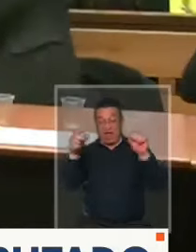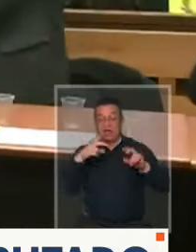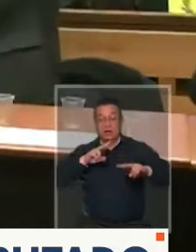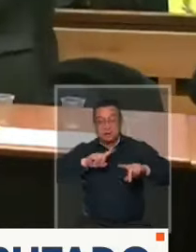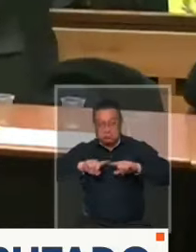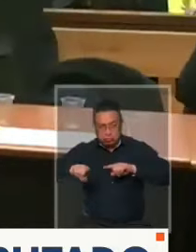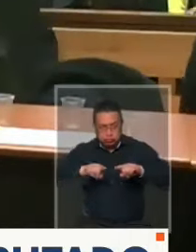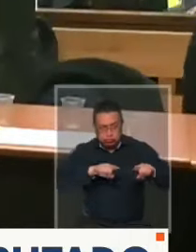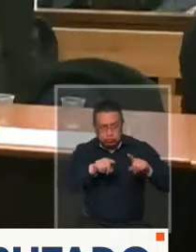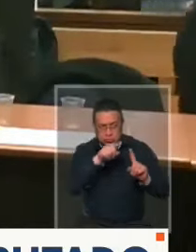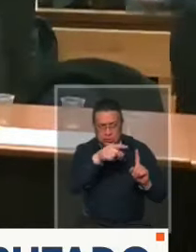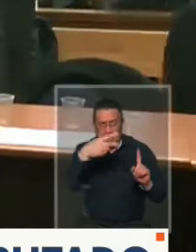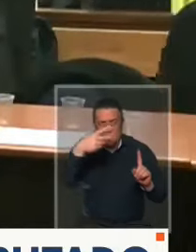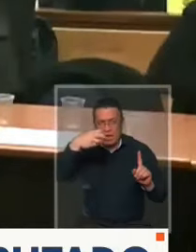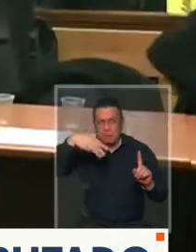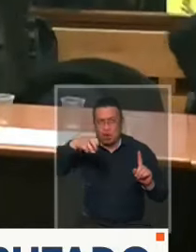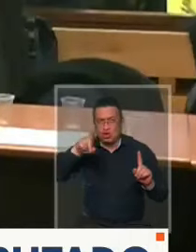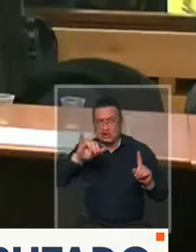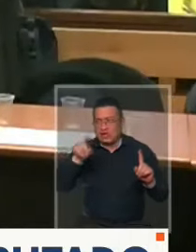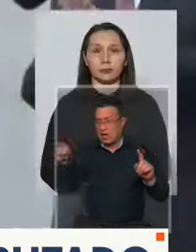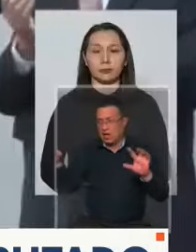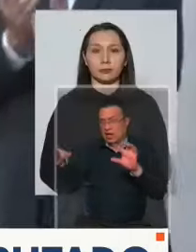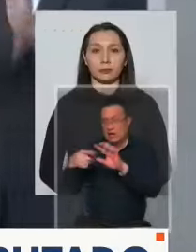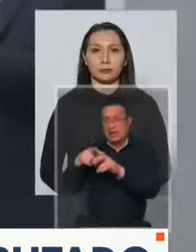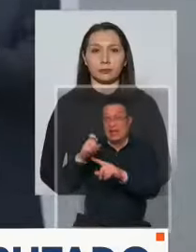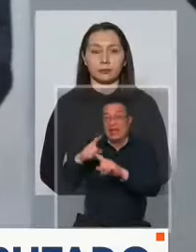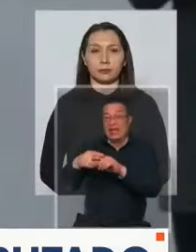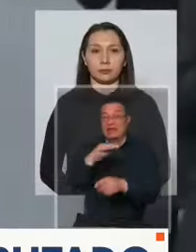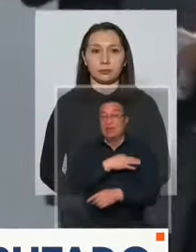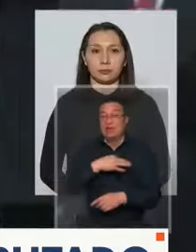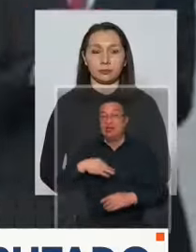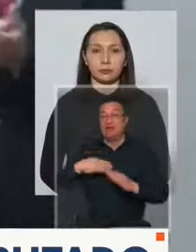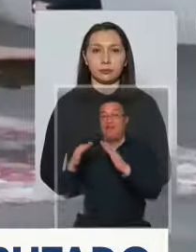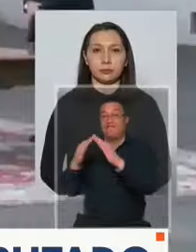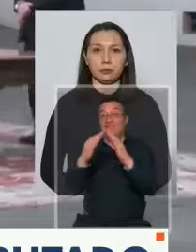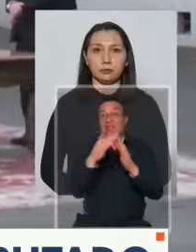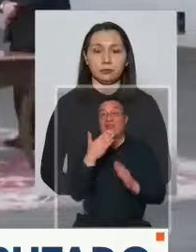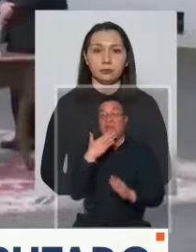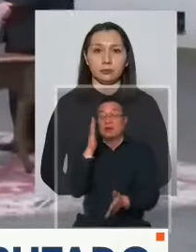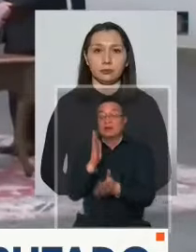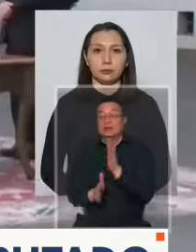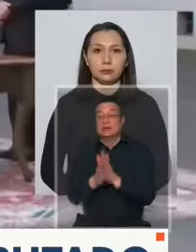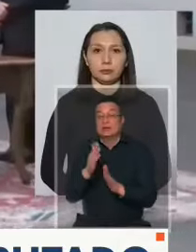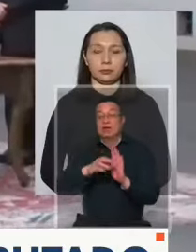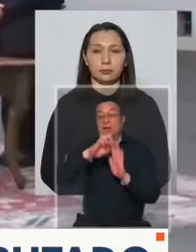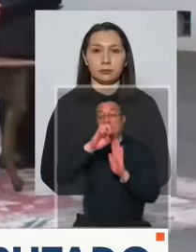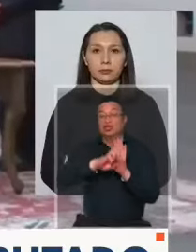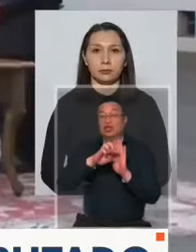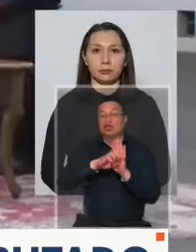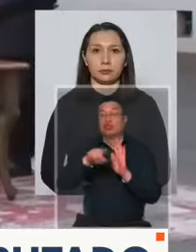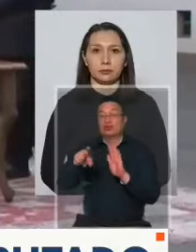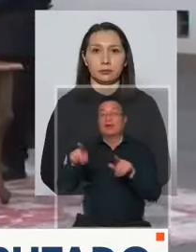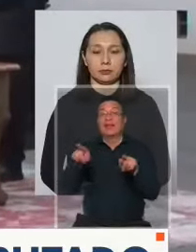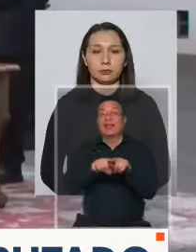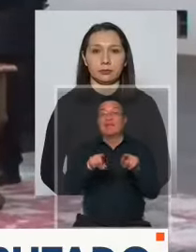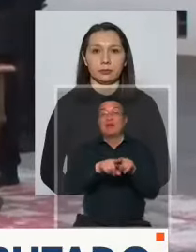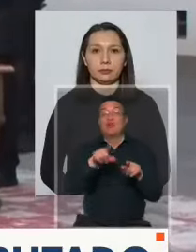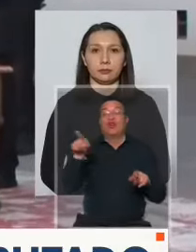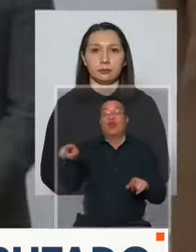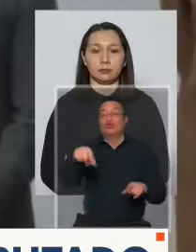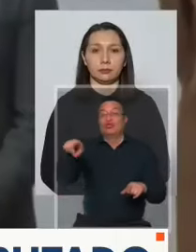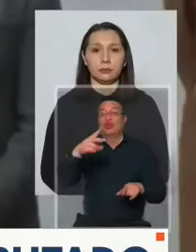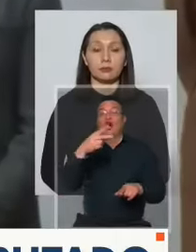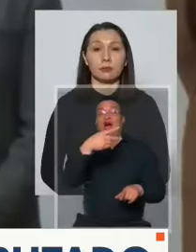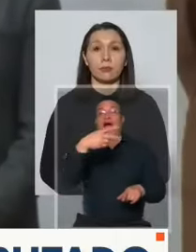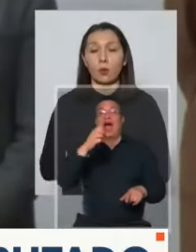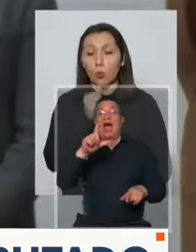Luis Hermosilla ante el exministro de Vivienda Felipe Wirth para acelerar el proyecto Parque Capital de los hermanos Álvaro y Antonio